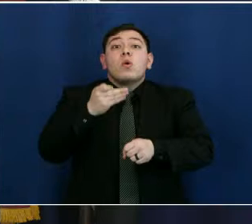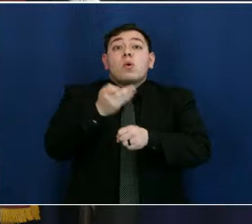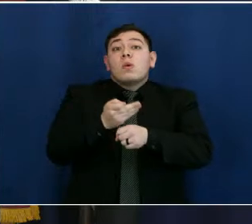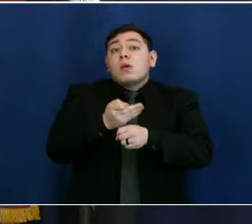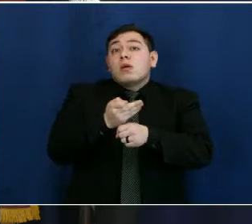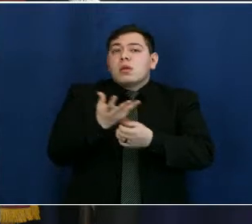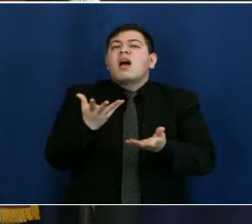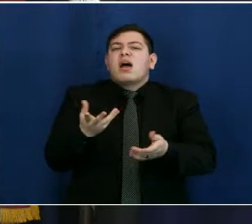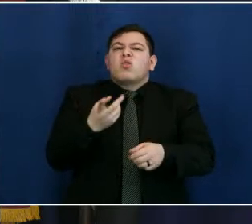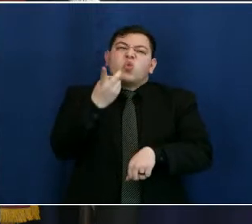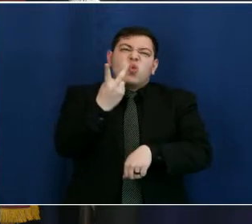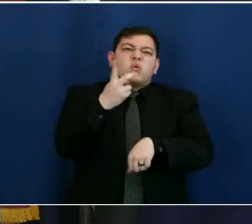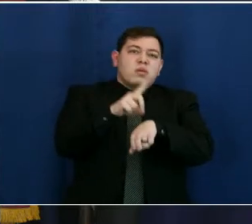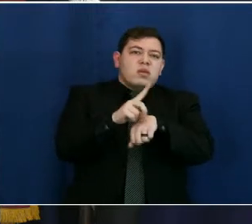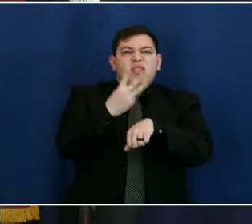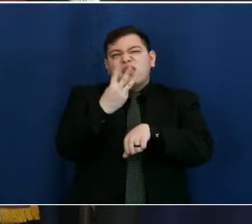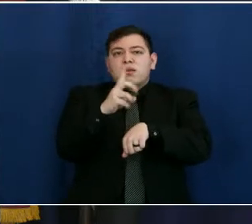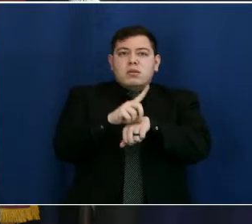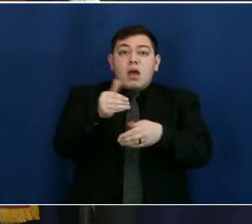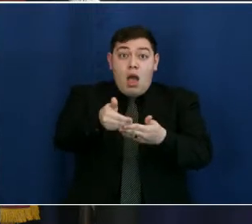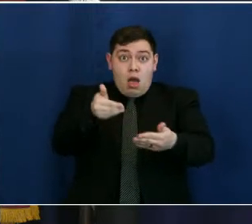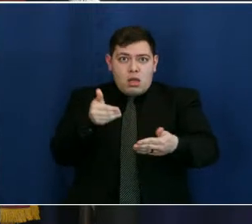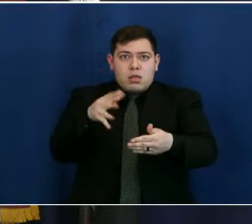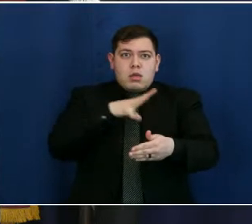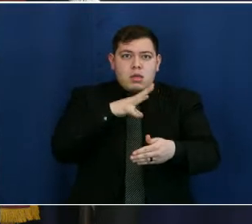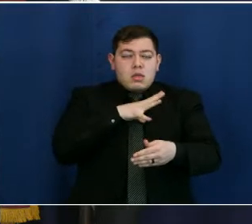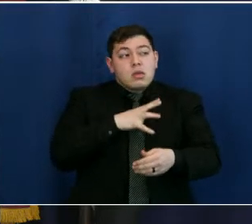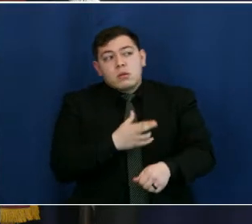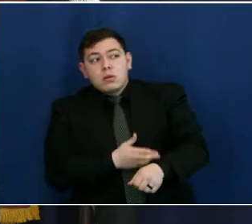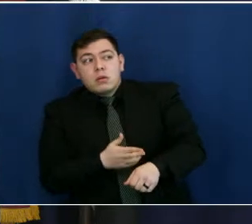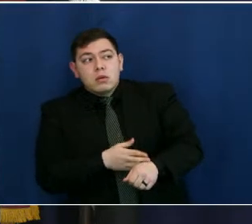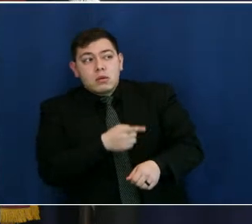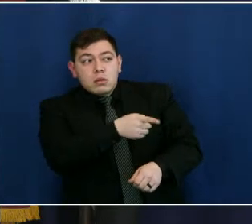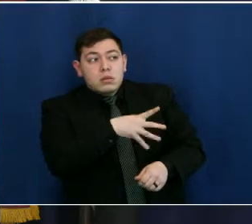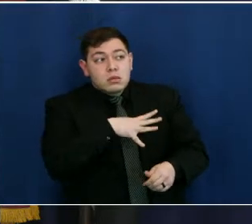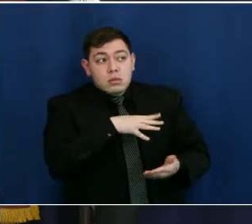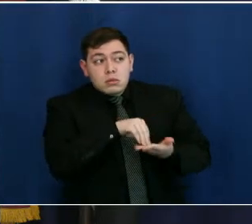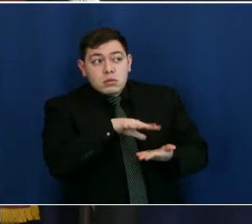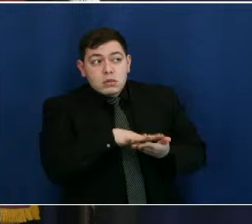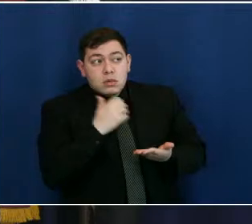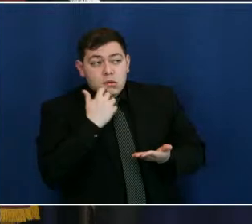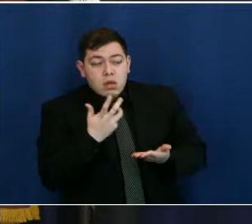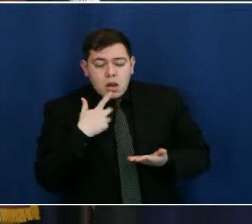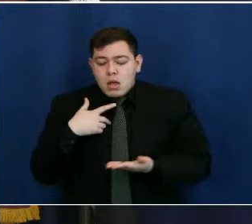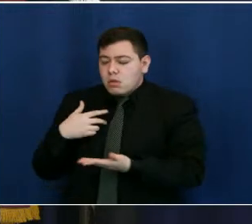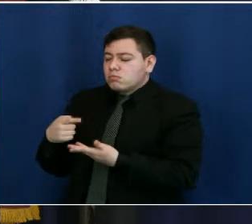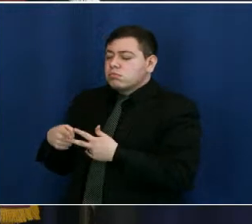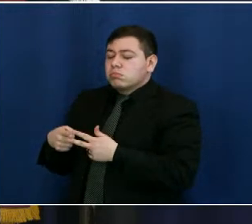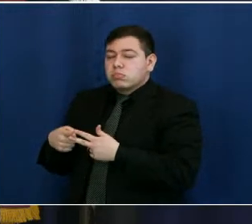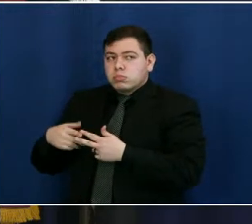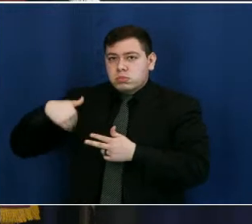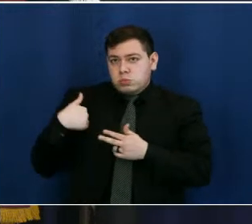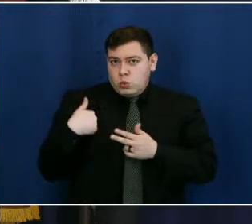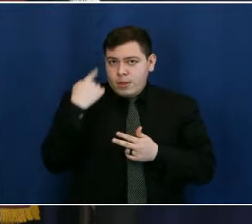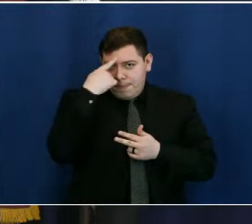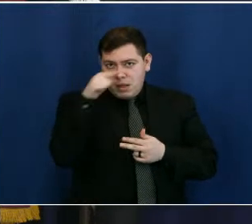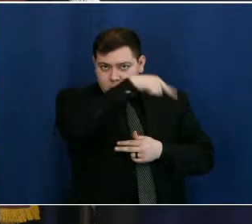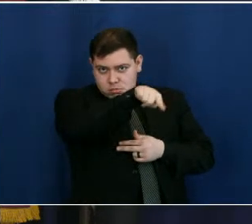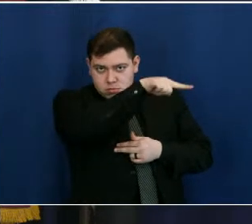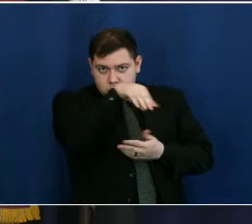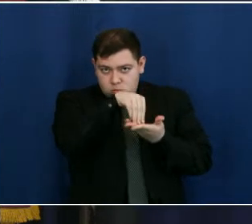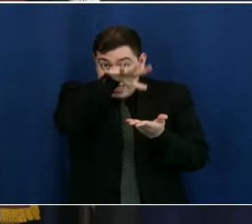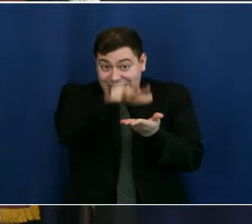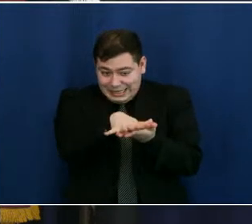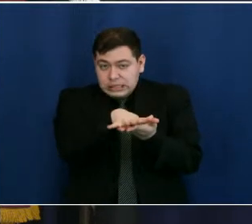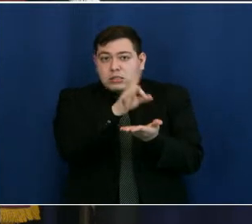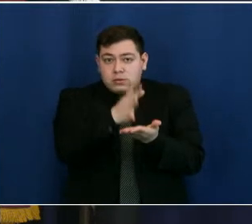3 días para poder enfocarnos en la gente que los necesita y que no tengamos que cancelar ninguna vacuna. Y la tercera pregunta es sobre